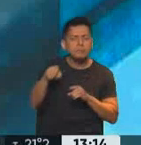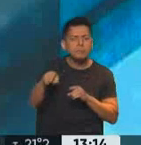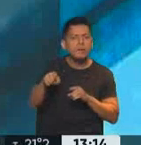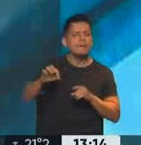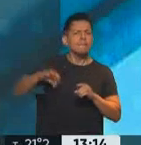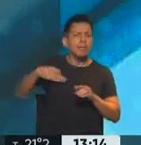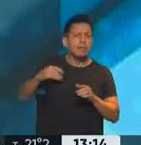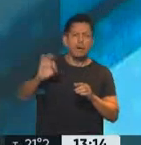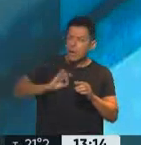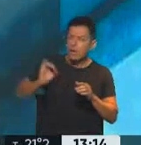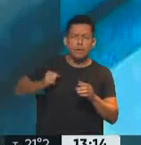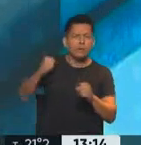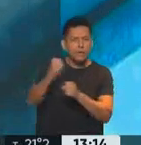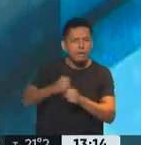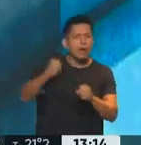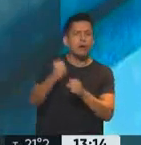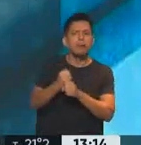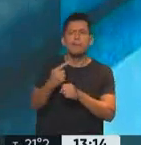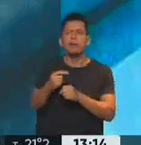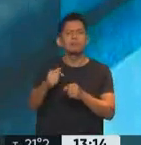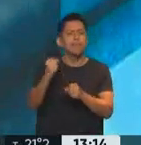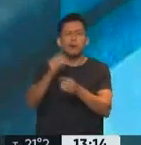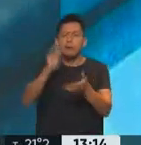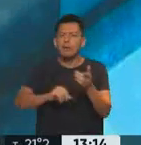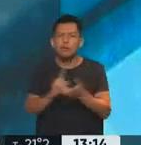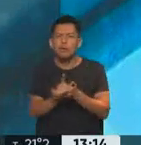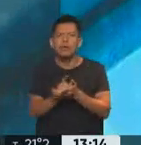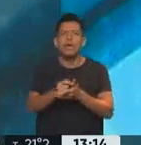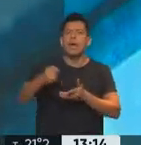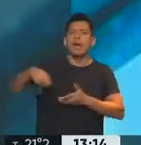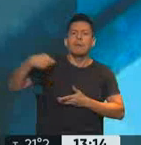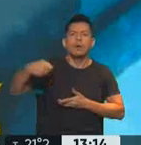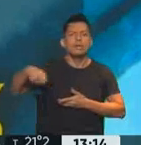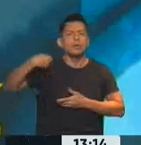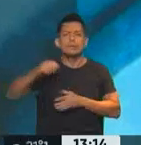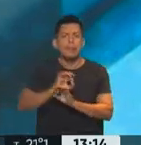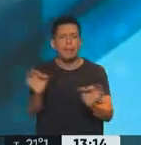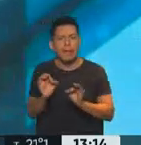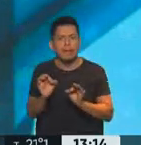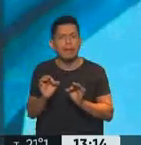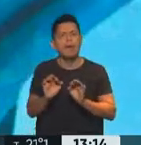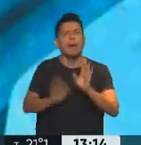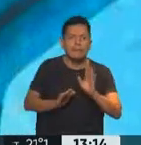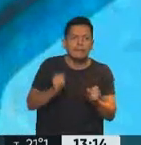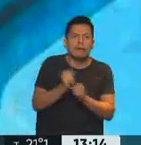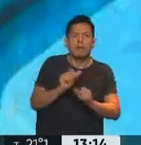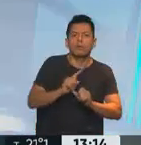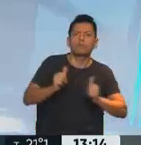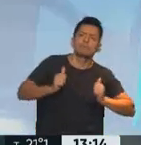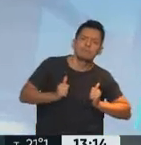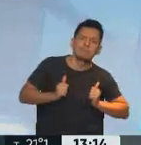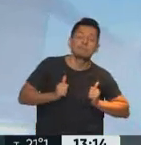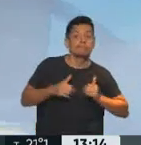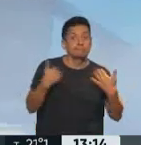una vida de trabajo que en muchos casos no fue registrada que en muchos casos atravesó por períodos de desocupación también el